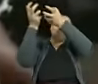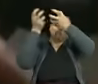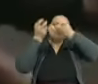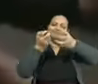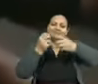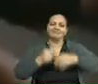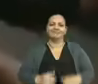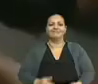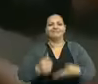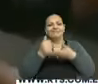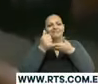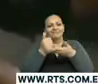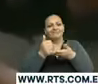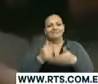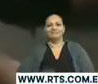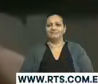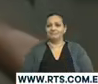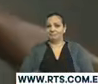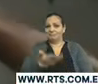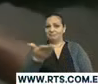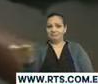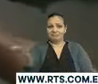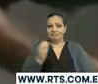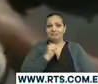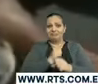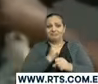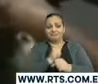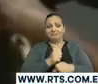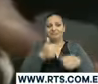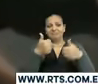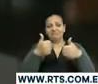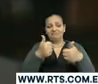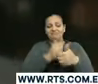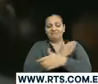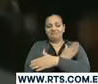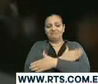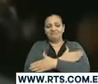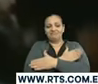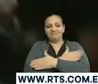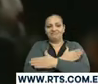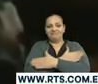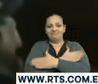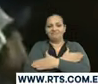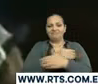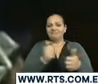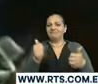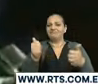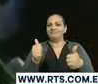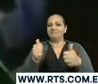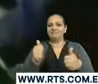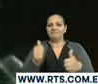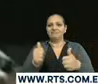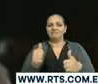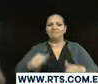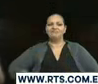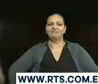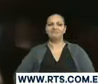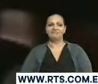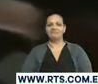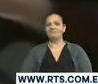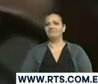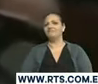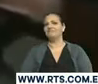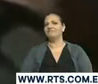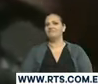saludo y una felicitación al cuerpo de bomberos, donde sea este cuerpo, de cualquier cantón, cualquier provincia, cualquier lugar del mundo,